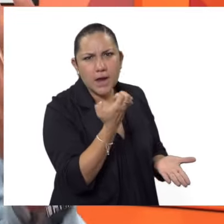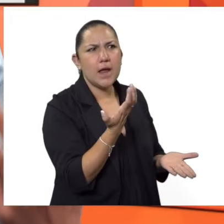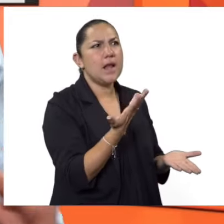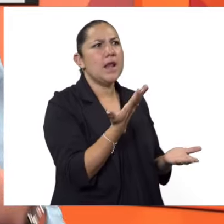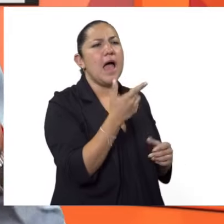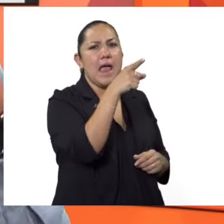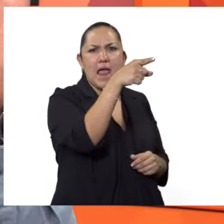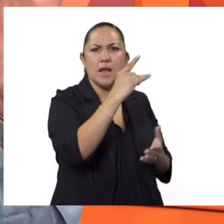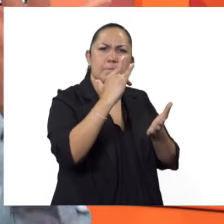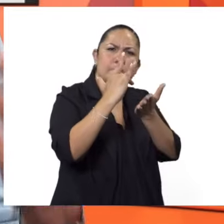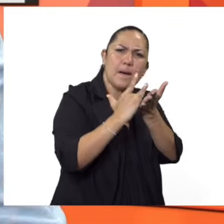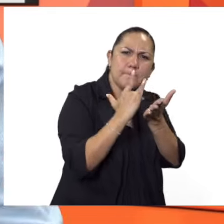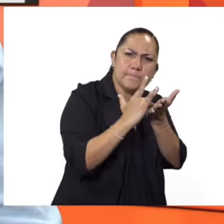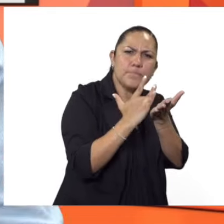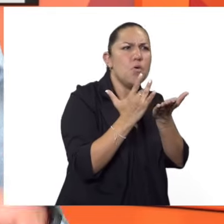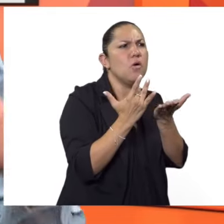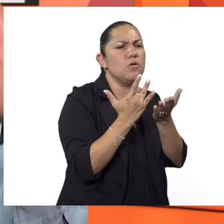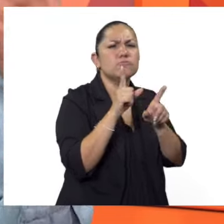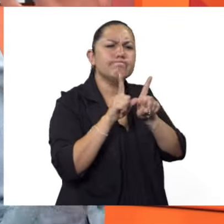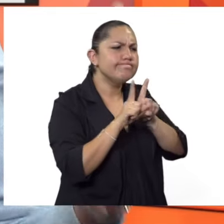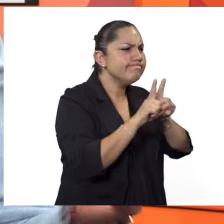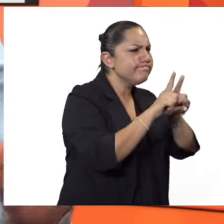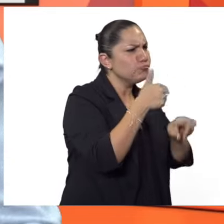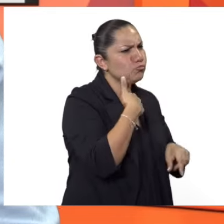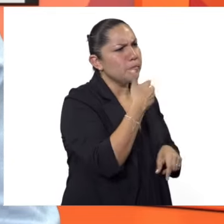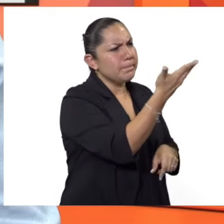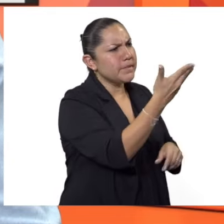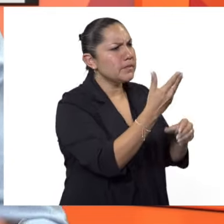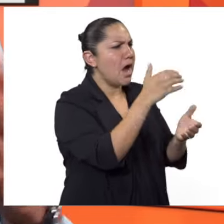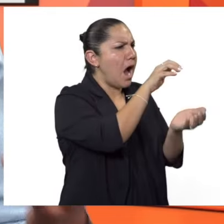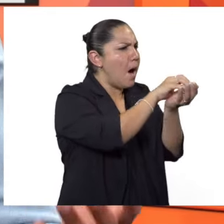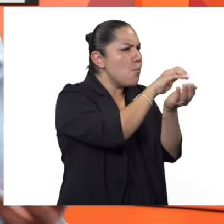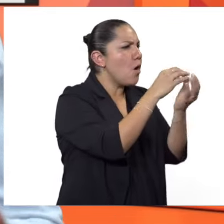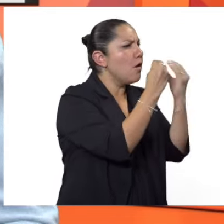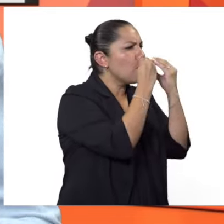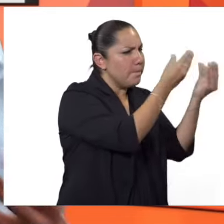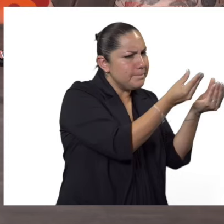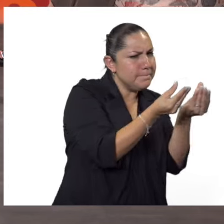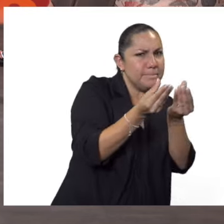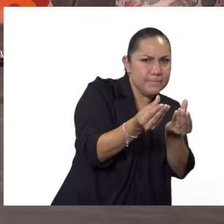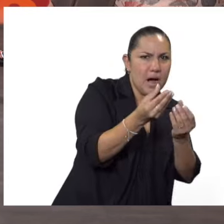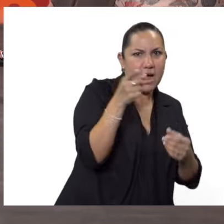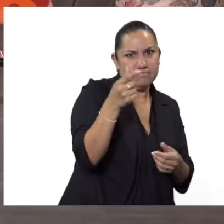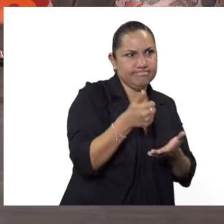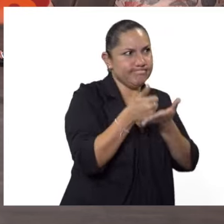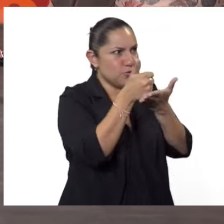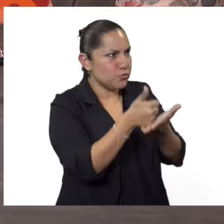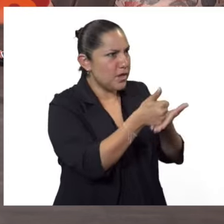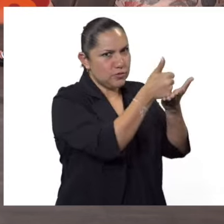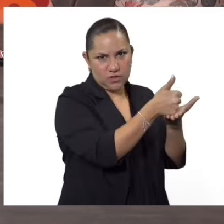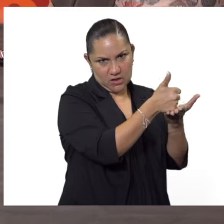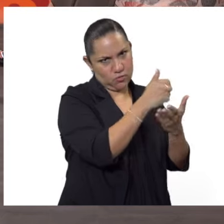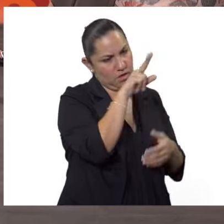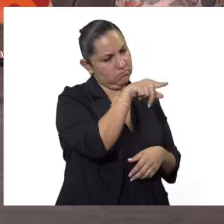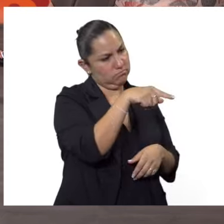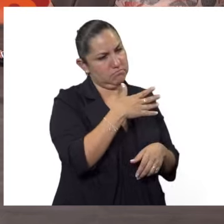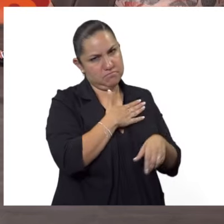apoy en la escuela me apoyaba pidiendo este una hamburguesa o lo que sea así y